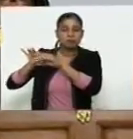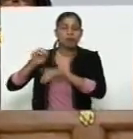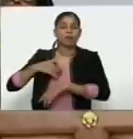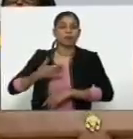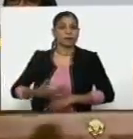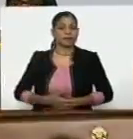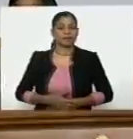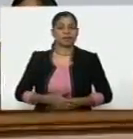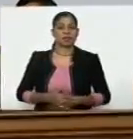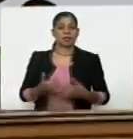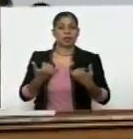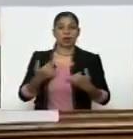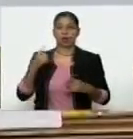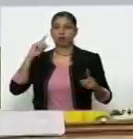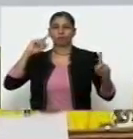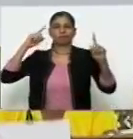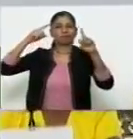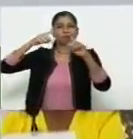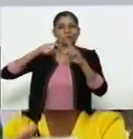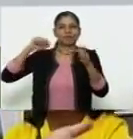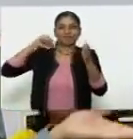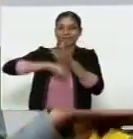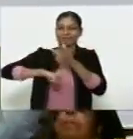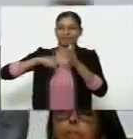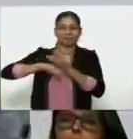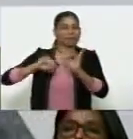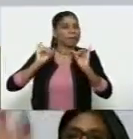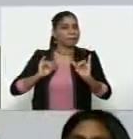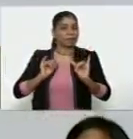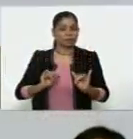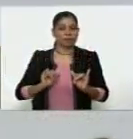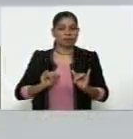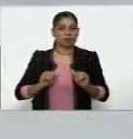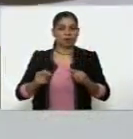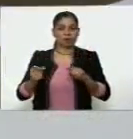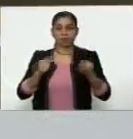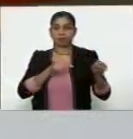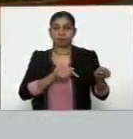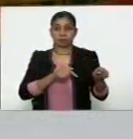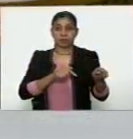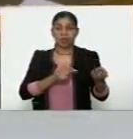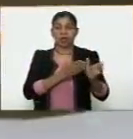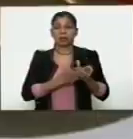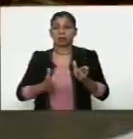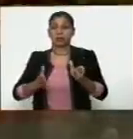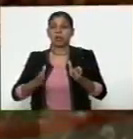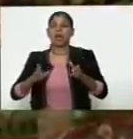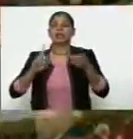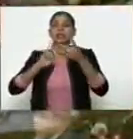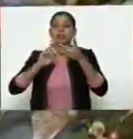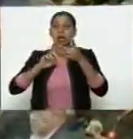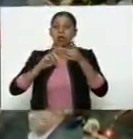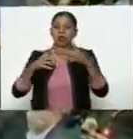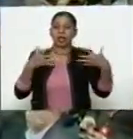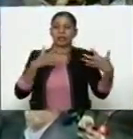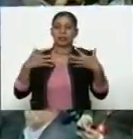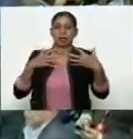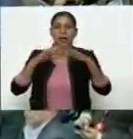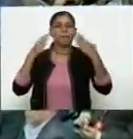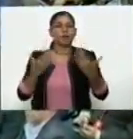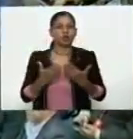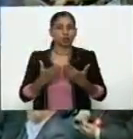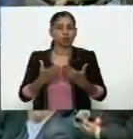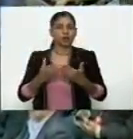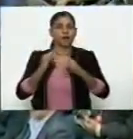Tenemos que luchar hacia ese objetivo. Pasamos durante eso, después de la Segunda Guerra Mundial, con el